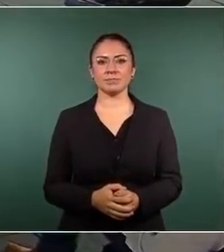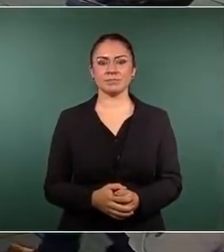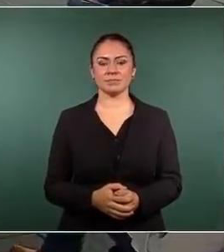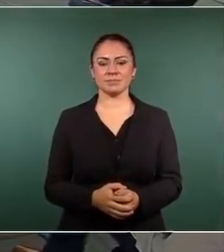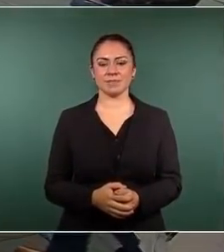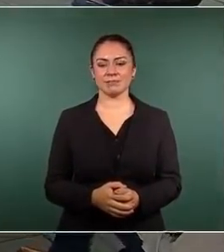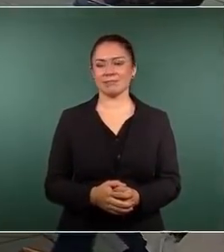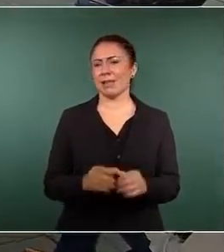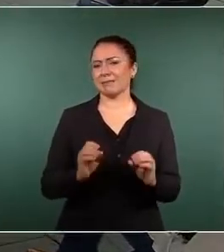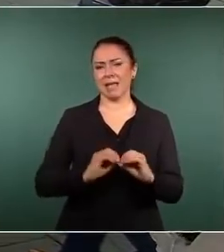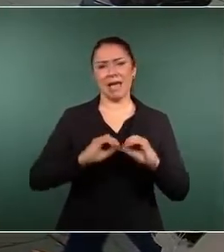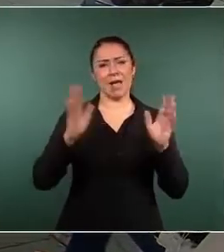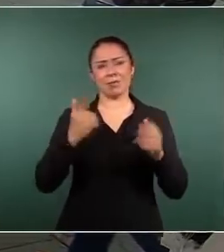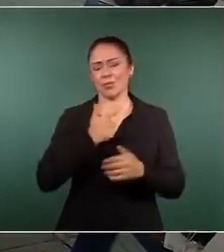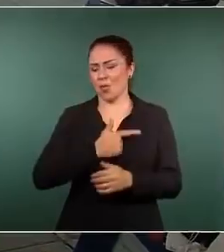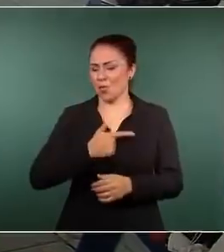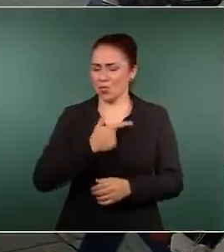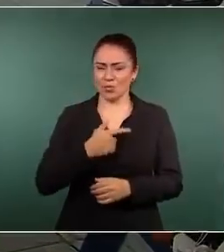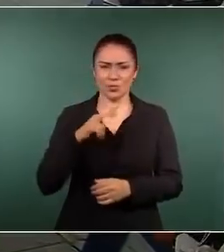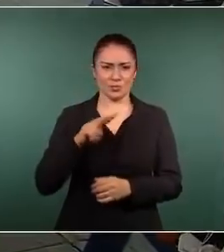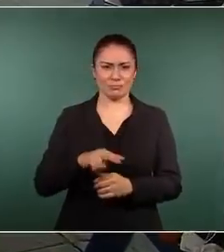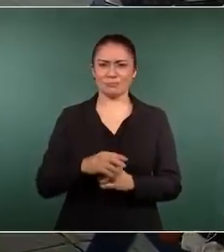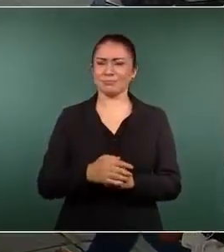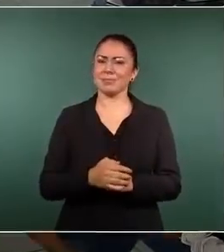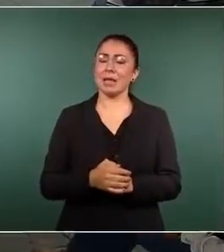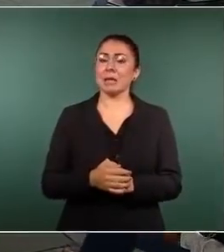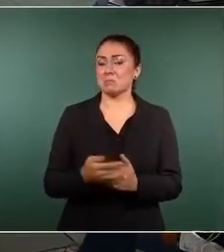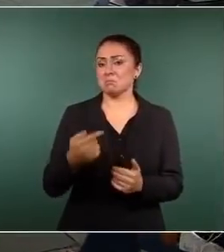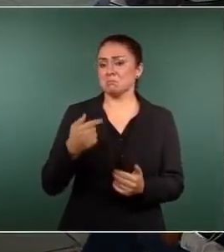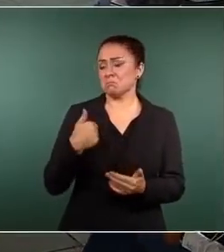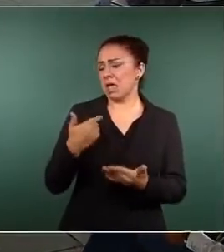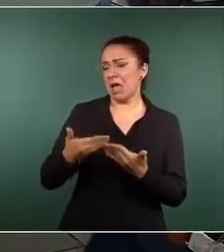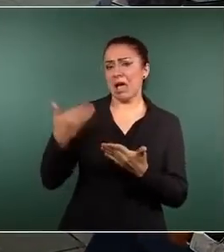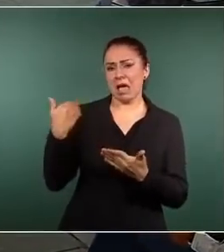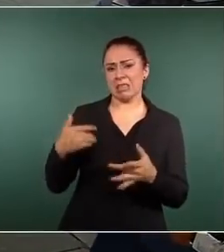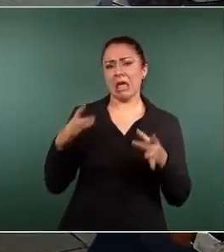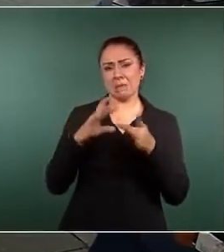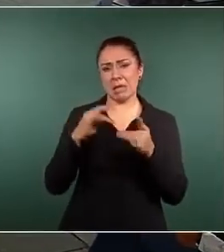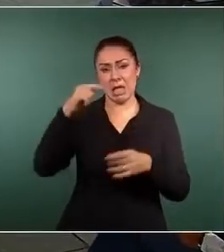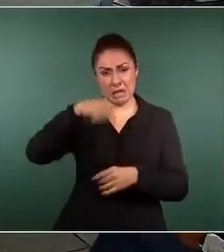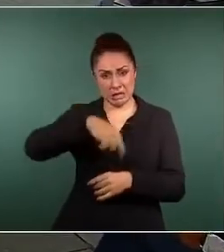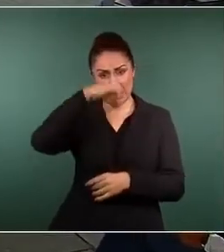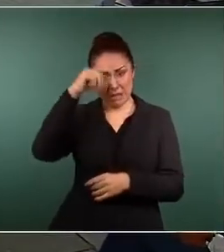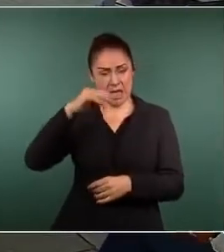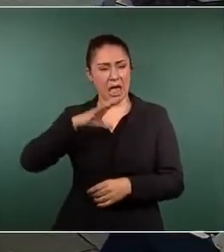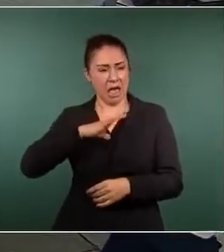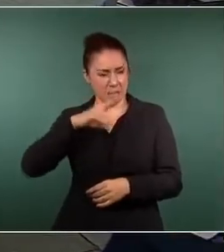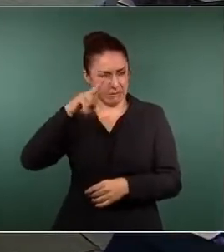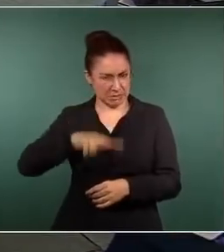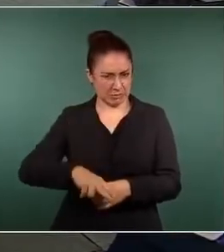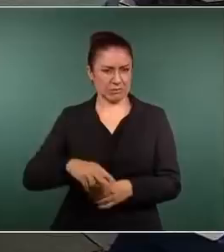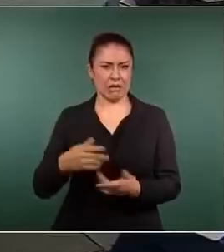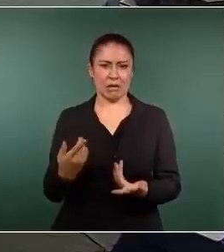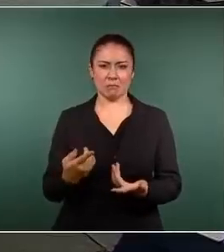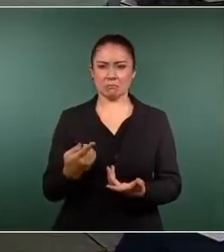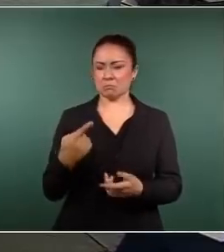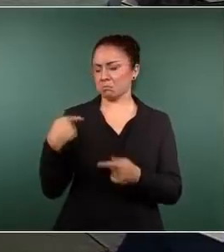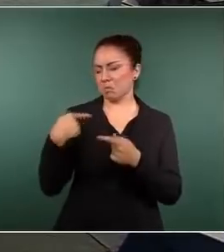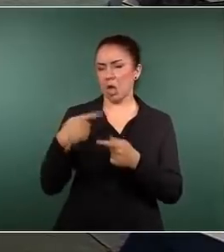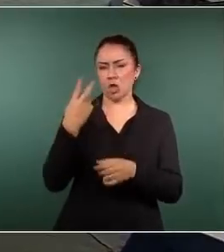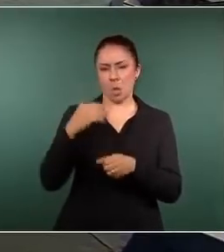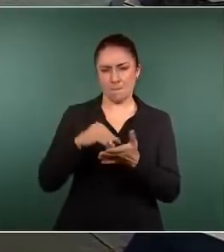claro con gusto señor presidente como lo comentamos si como bien lo dices en allariz ha habido en lo que va del año